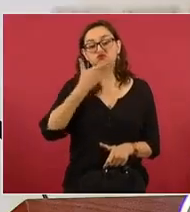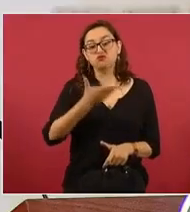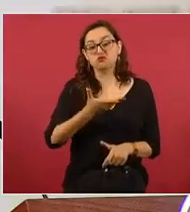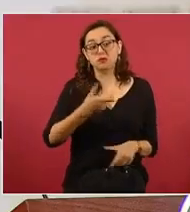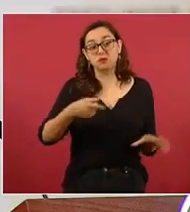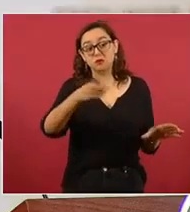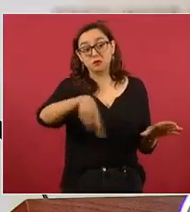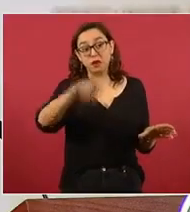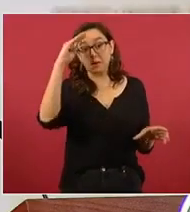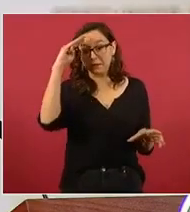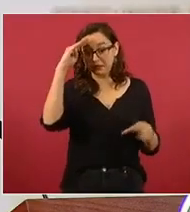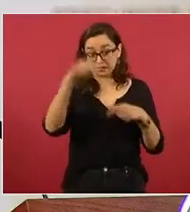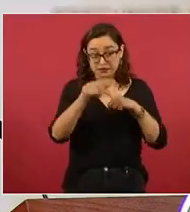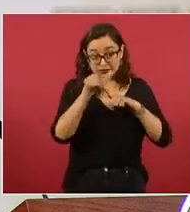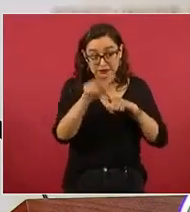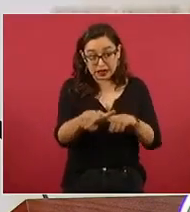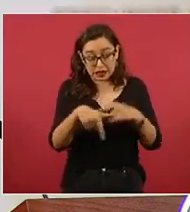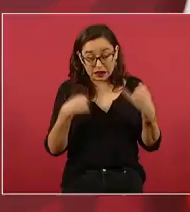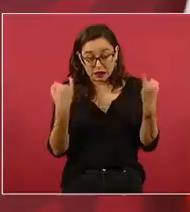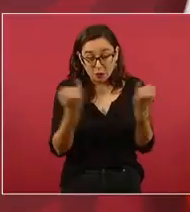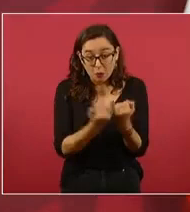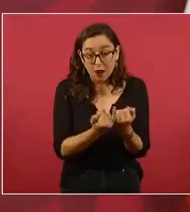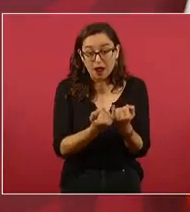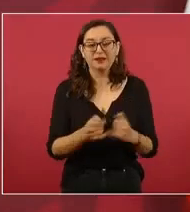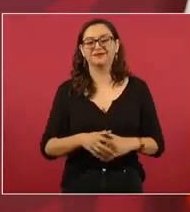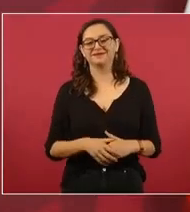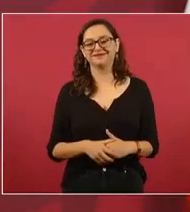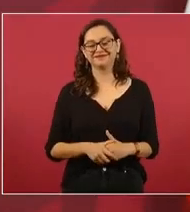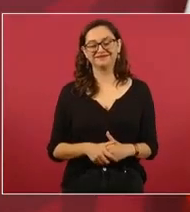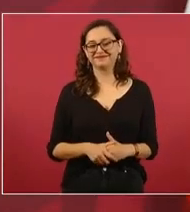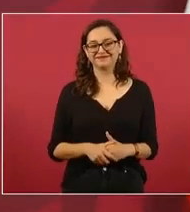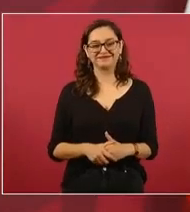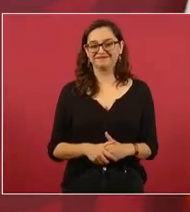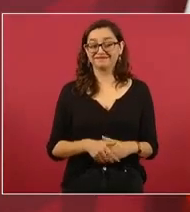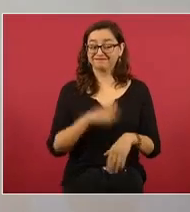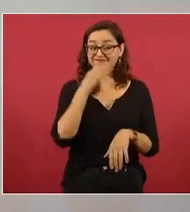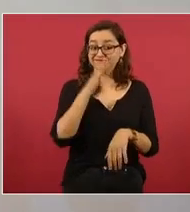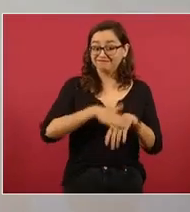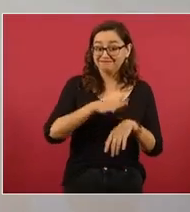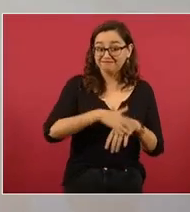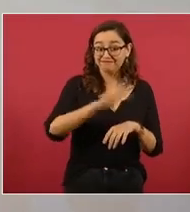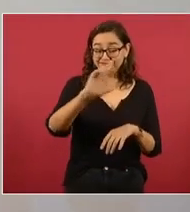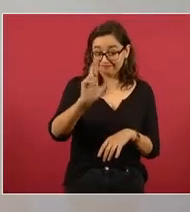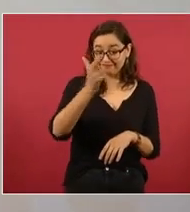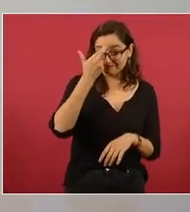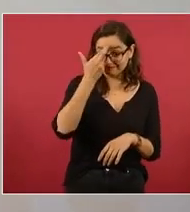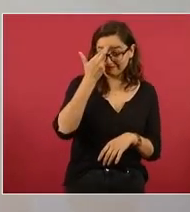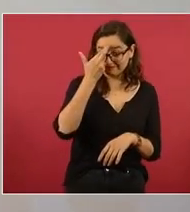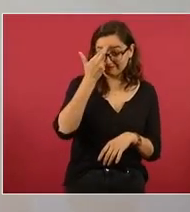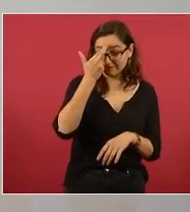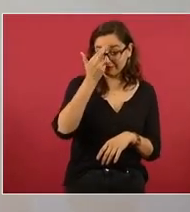Les recuerdo, y esto es importante que se sepa, cuando